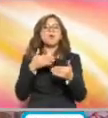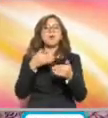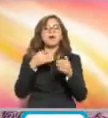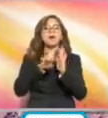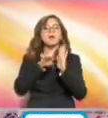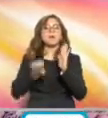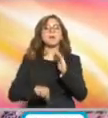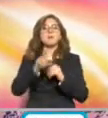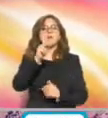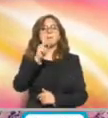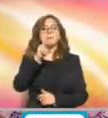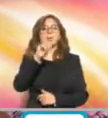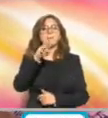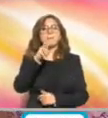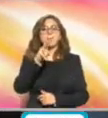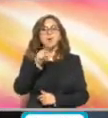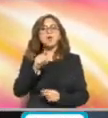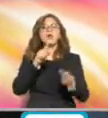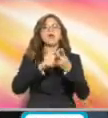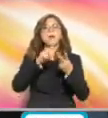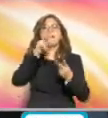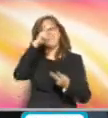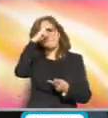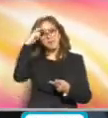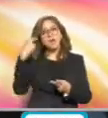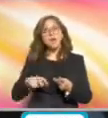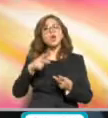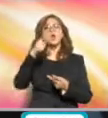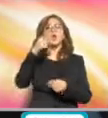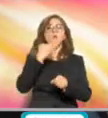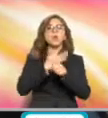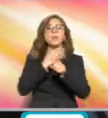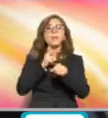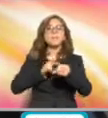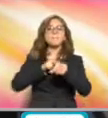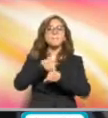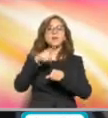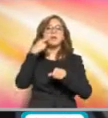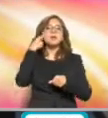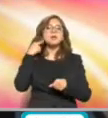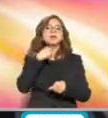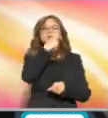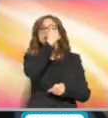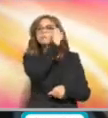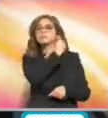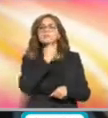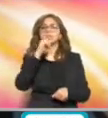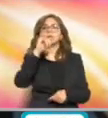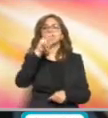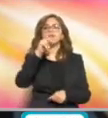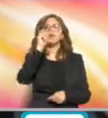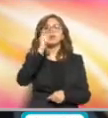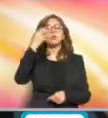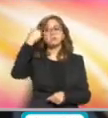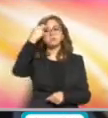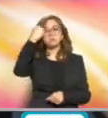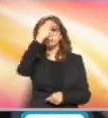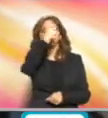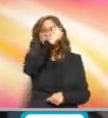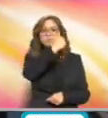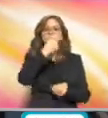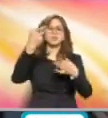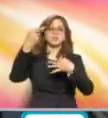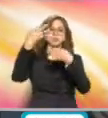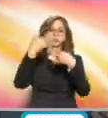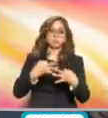tema primaveral, verano, viene piel muy iluminada y este tipo de sombras quedan muy ad hoc con este